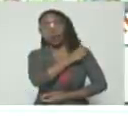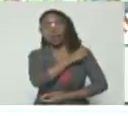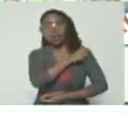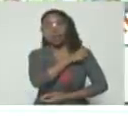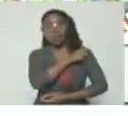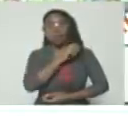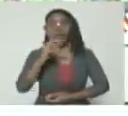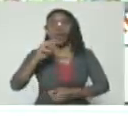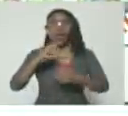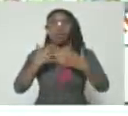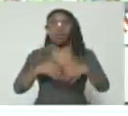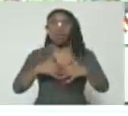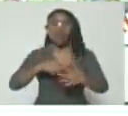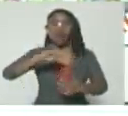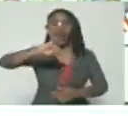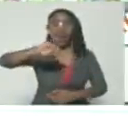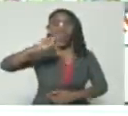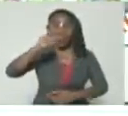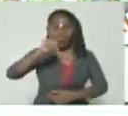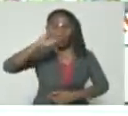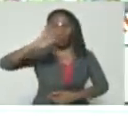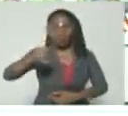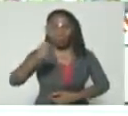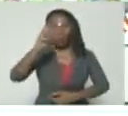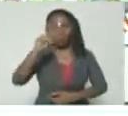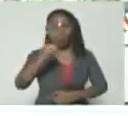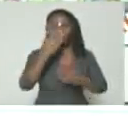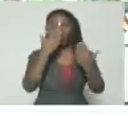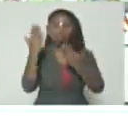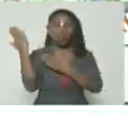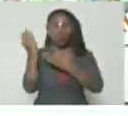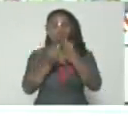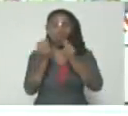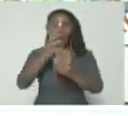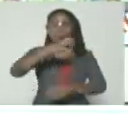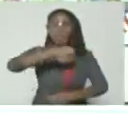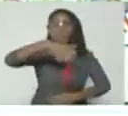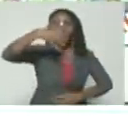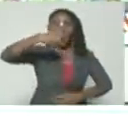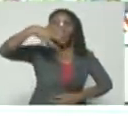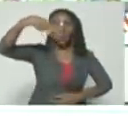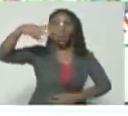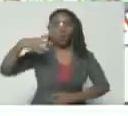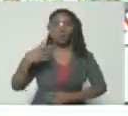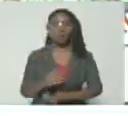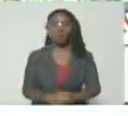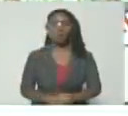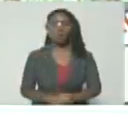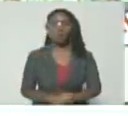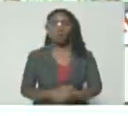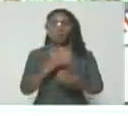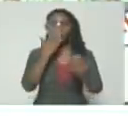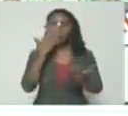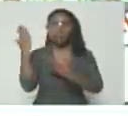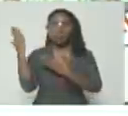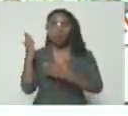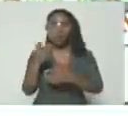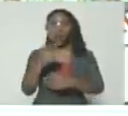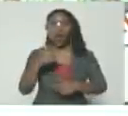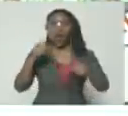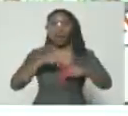MJM. Vamos a ver el pulpo, para que ustedes vean, pues. Aquí le hemos mostrado el mejor café del